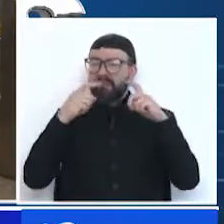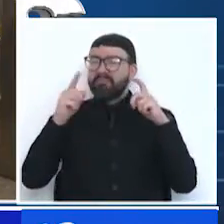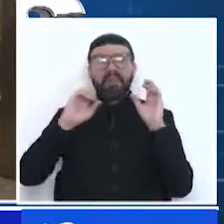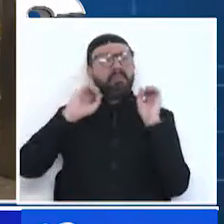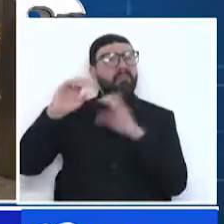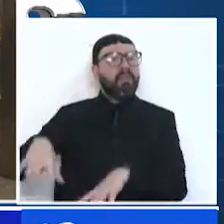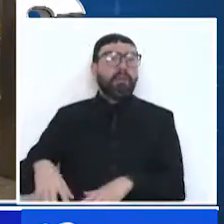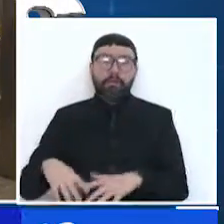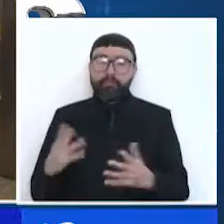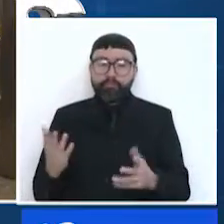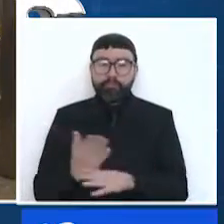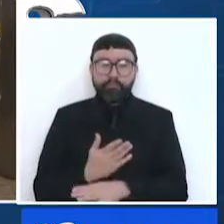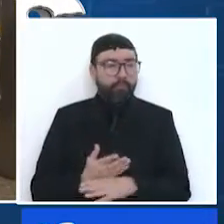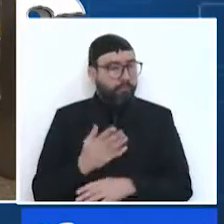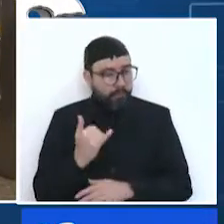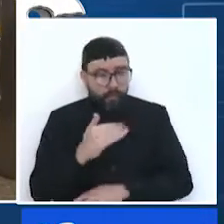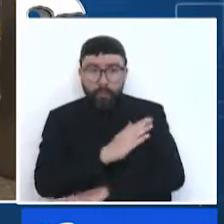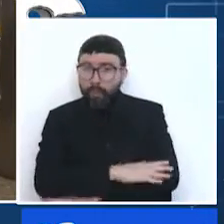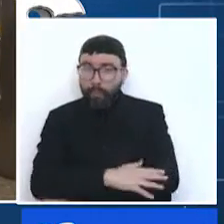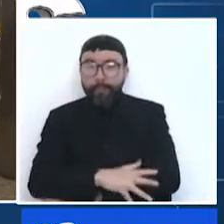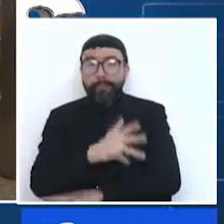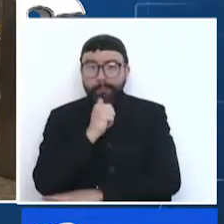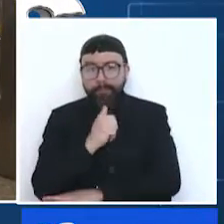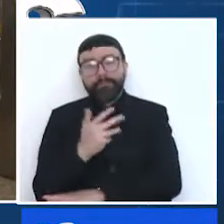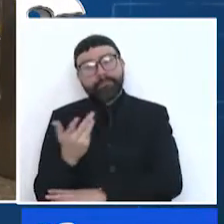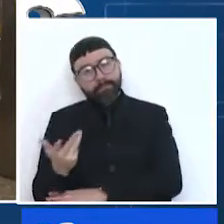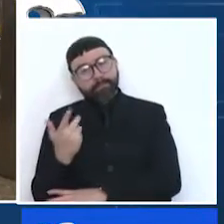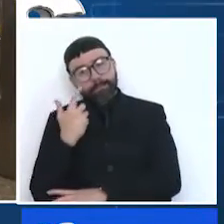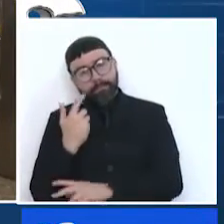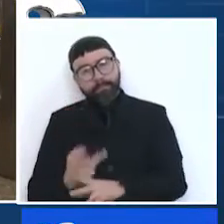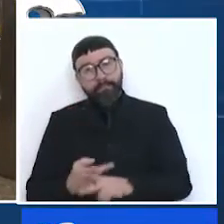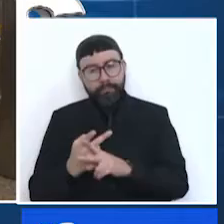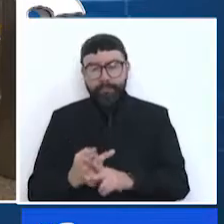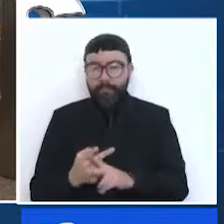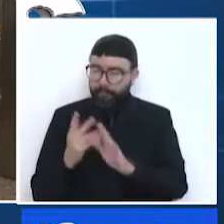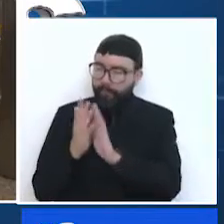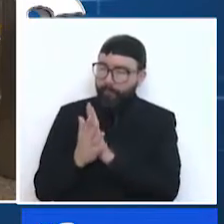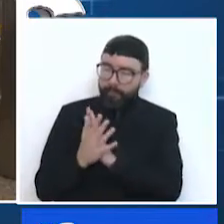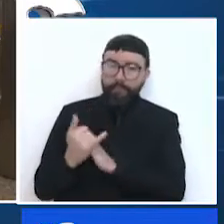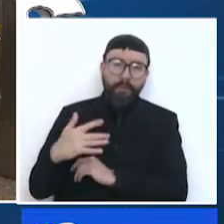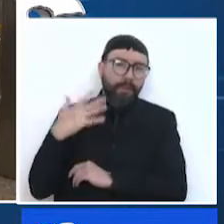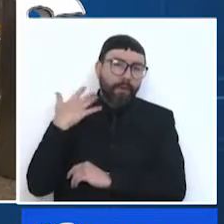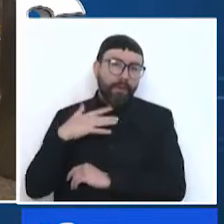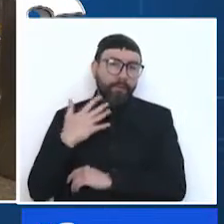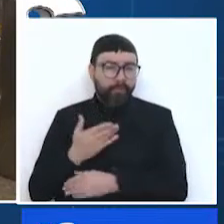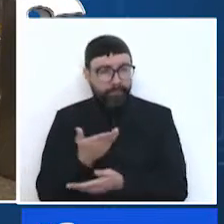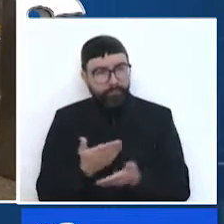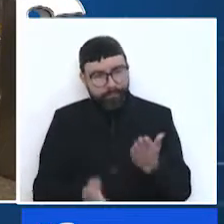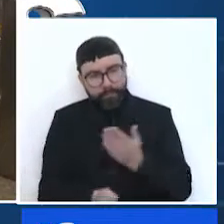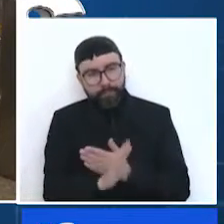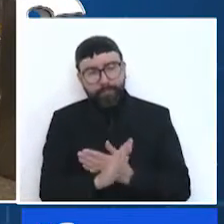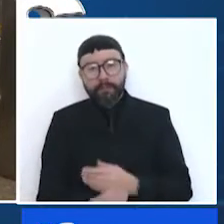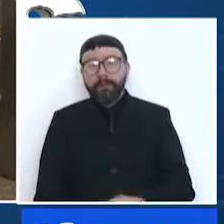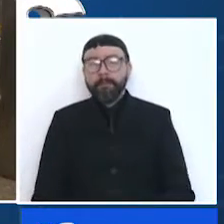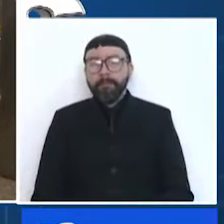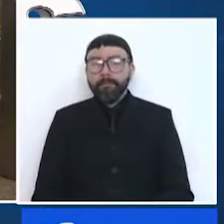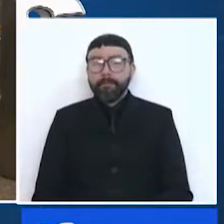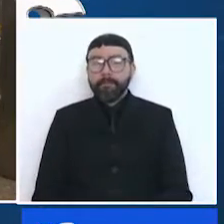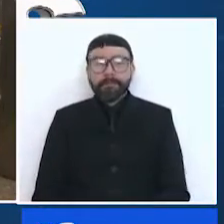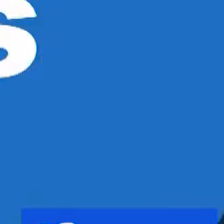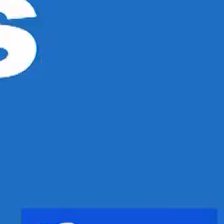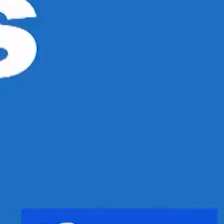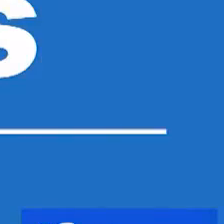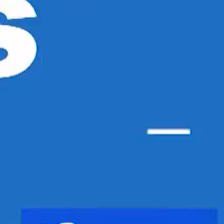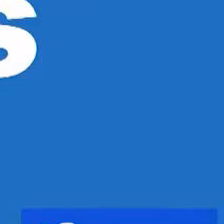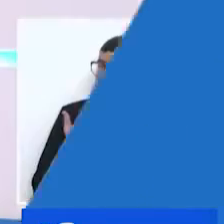de lado los protocolos de bioseguridad. Información desde Armenia. Ustedes tienen más en Telecafé Noticias fin de semana. Muy buenas tardes. Don Germán Sastre, muchas gracias